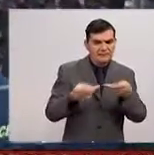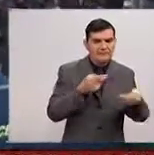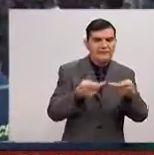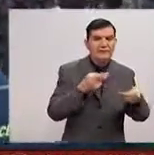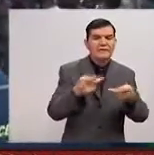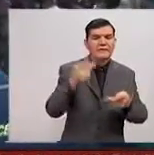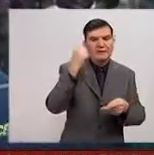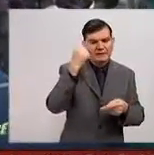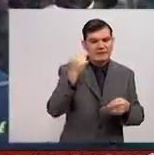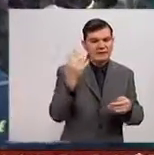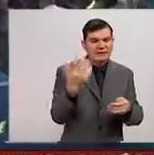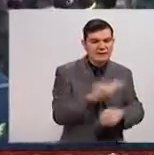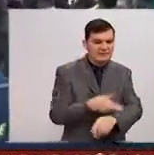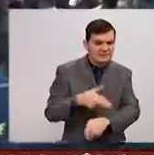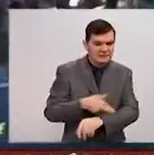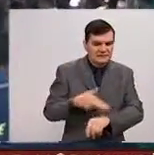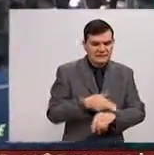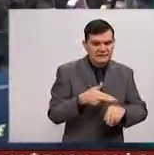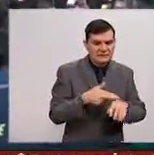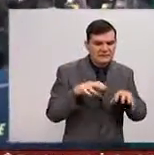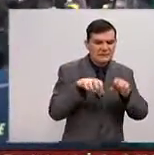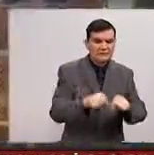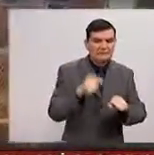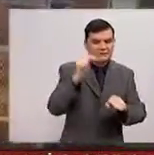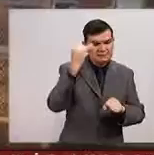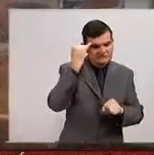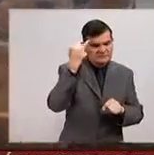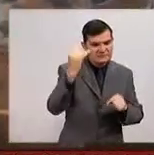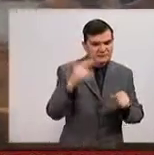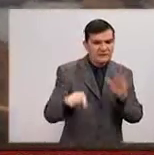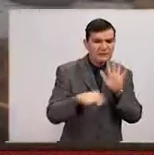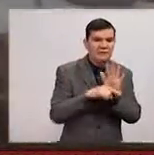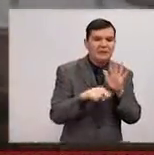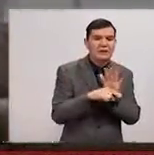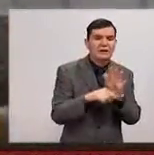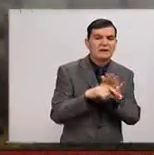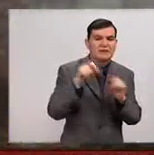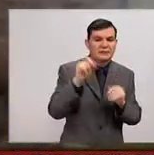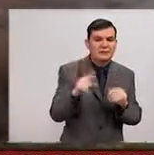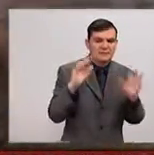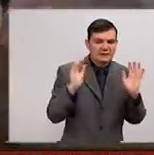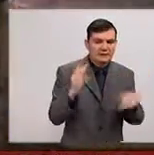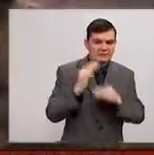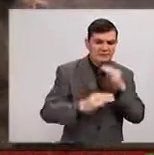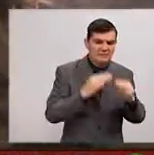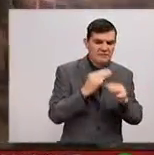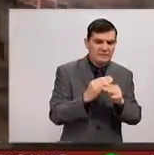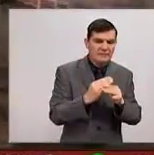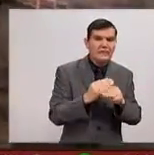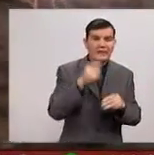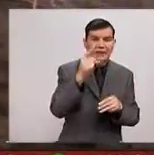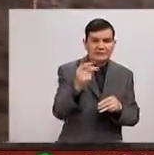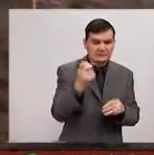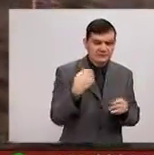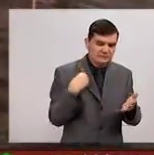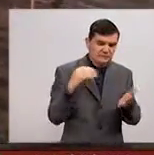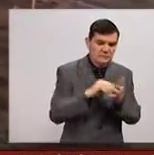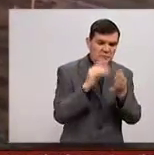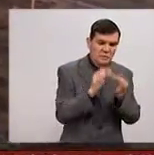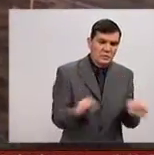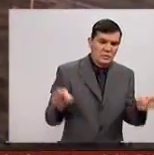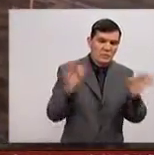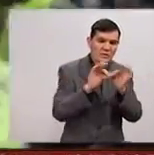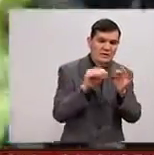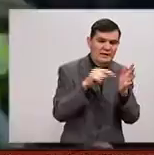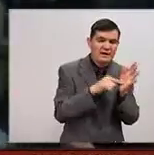ideológico la contención de ideologías tan negativas como las que vemos alrededor del mundo. Lo que sobresale en todo